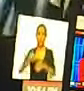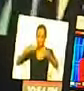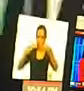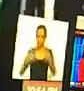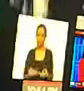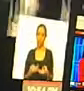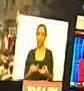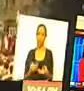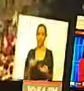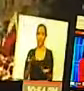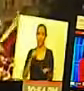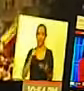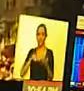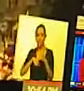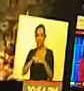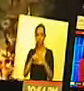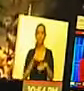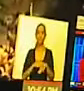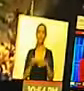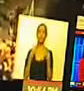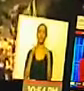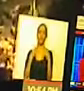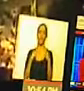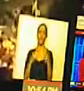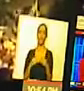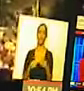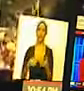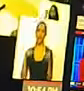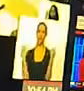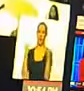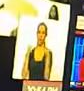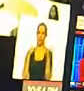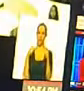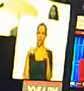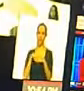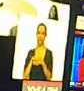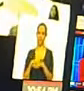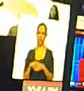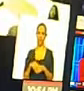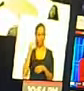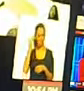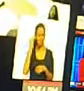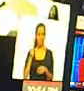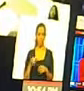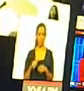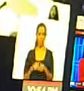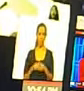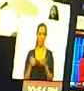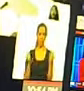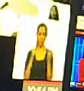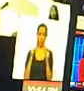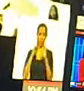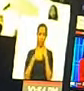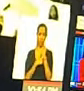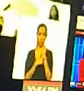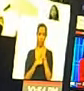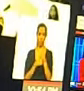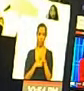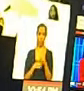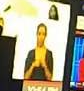va, porque todos sus mensajes están en el marco de una gran campaña electoral. Pero, ¿tú crees que el discurso de Guaidó también es electoral?